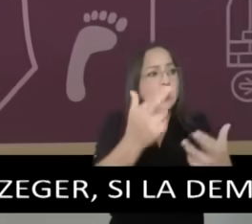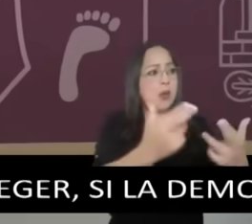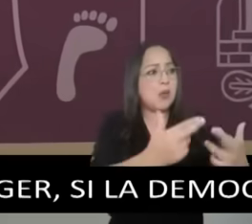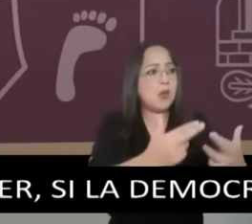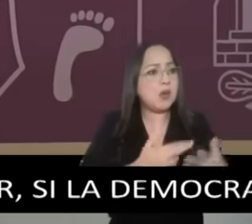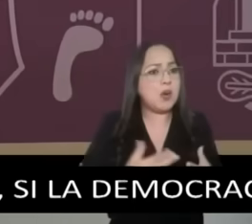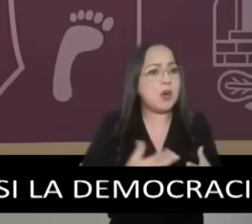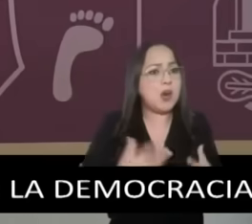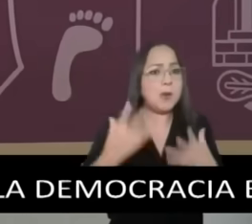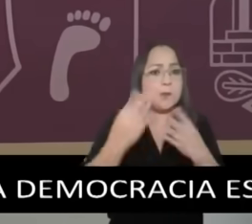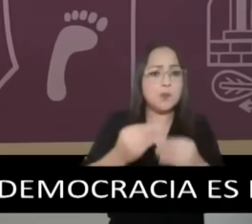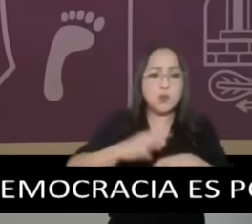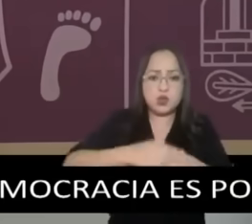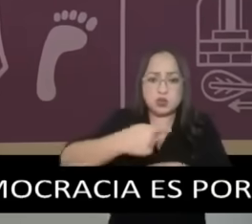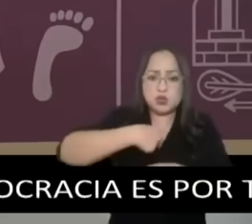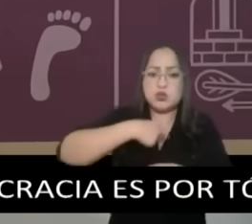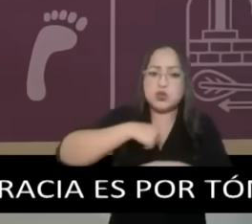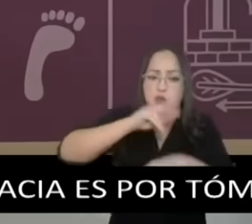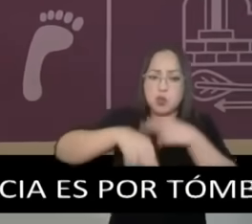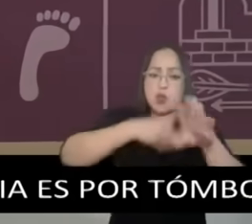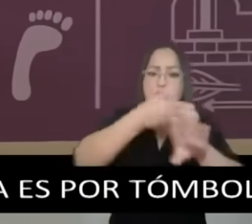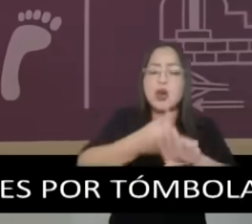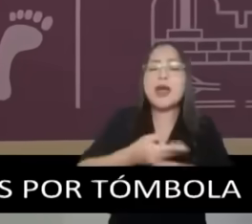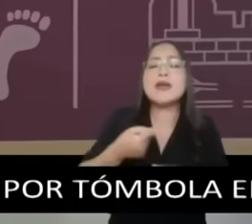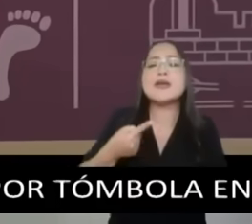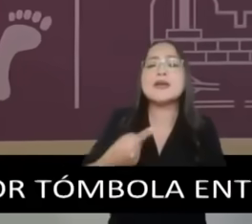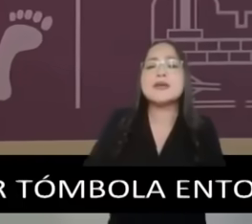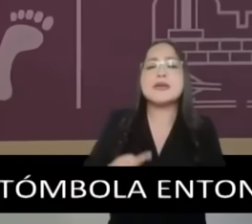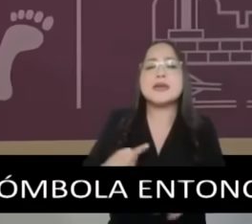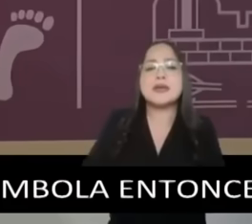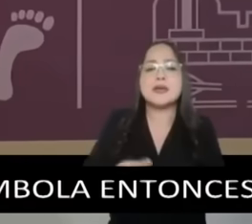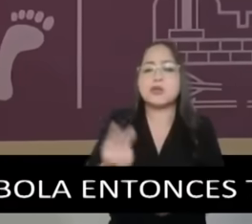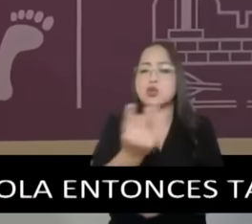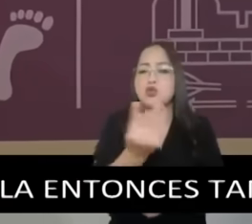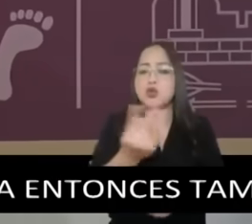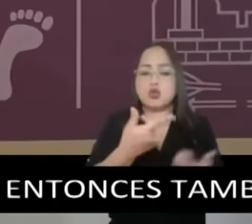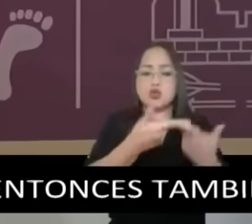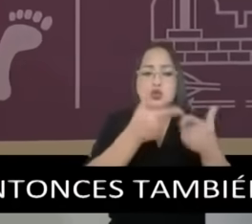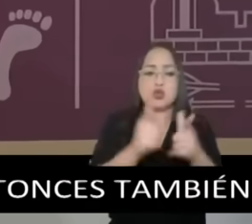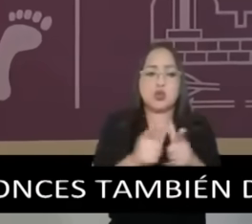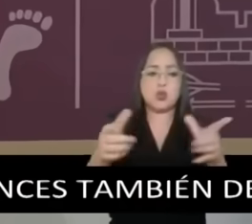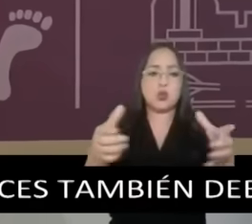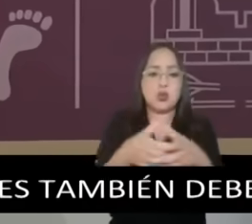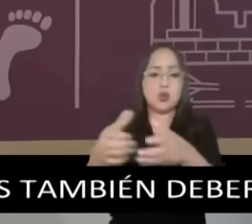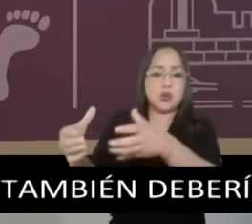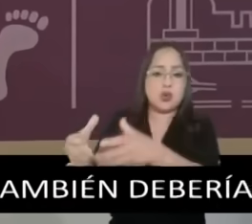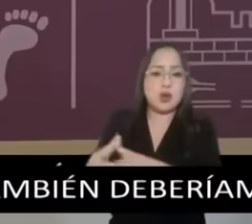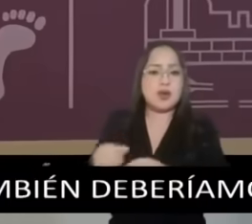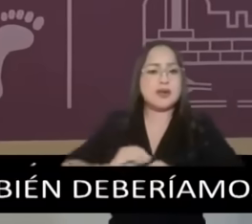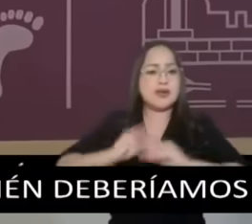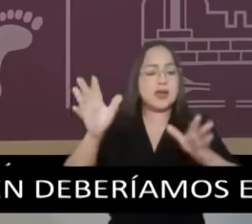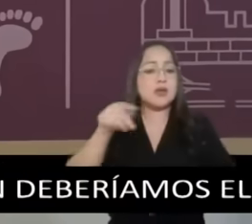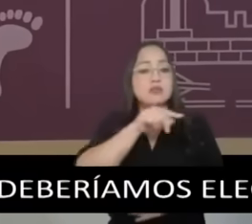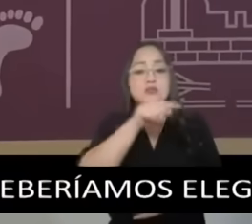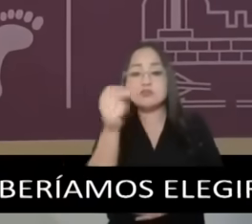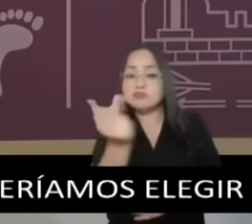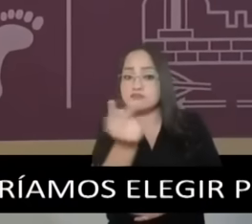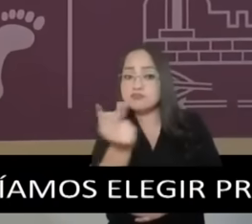Incluso comentó que hacía responsables de que si algo le pasaba a él o a su familia, precisamente era derivado de